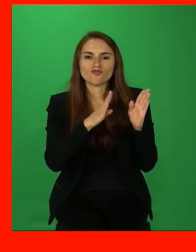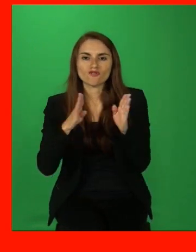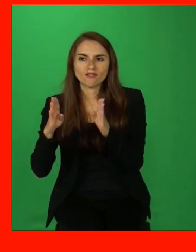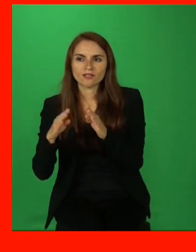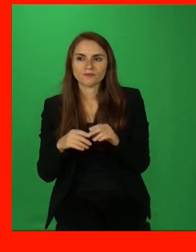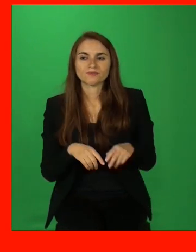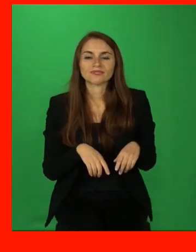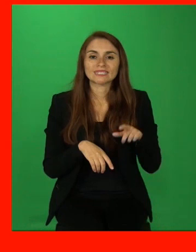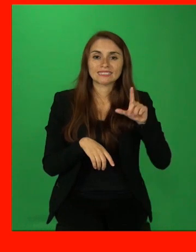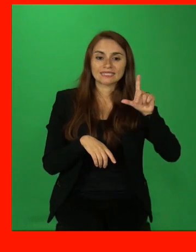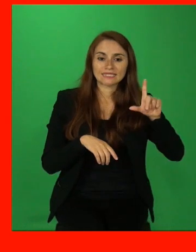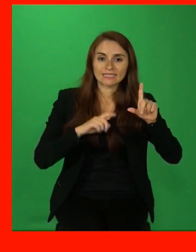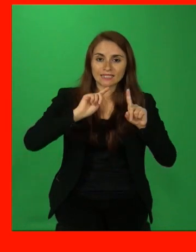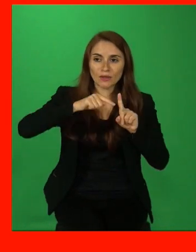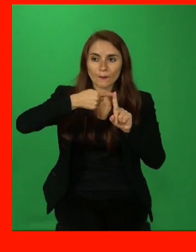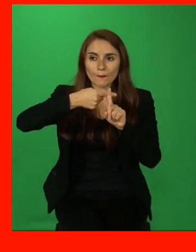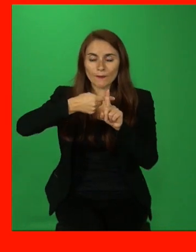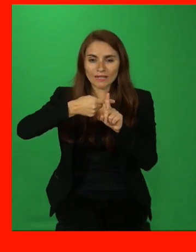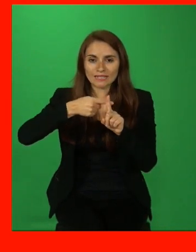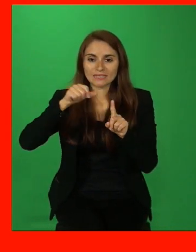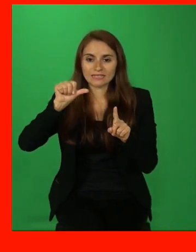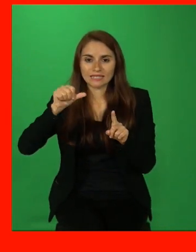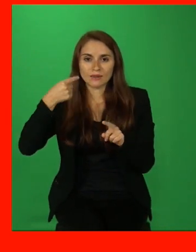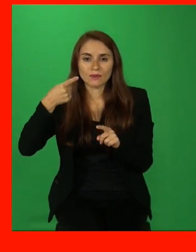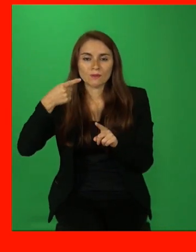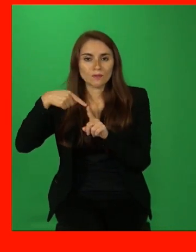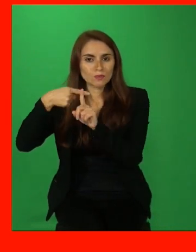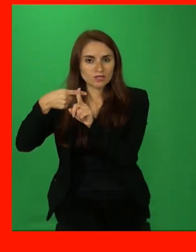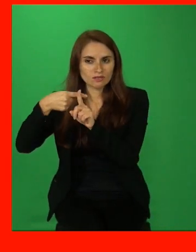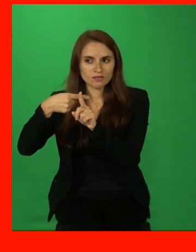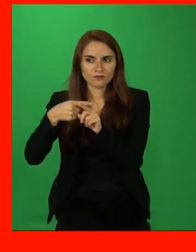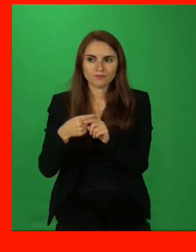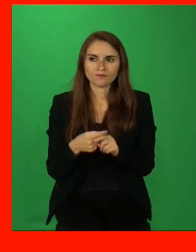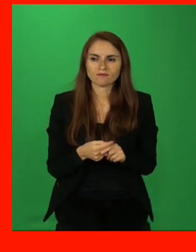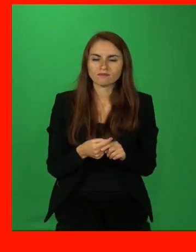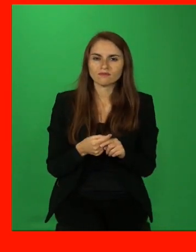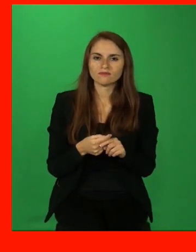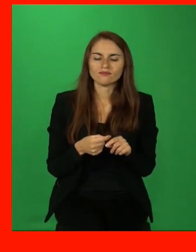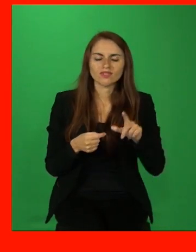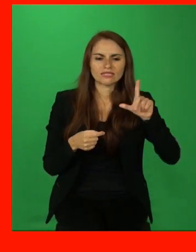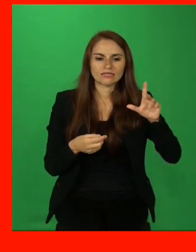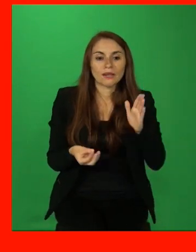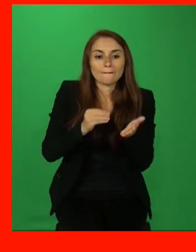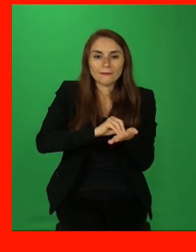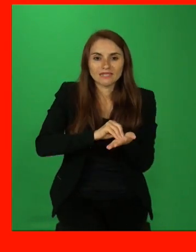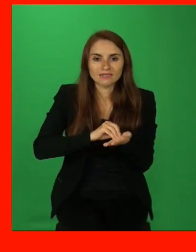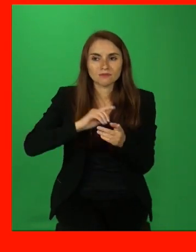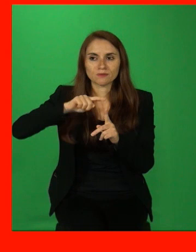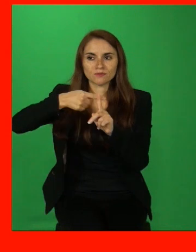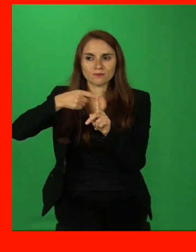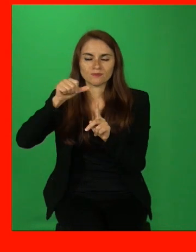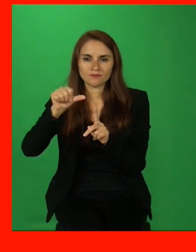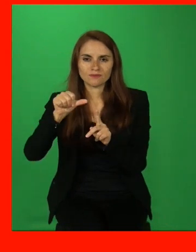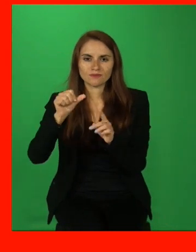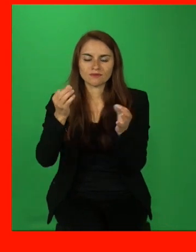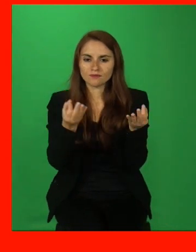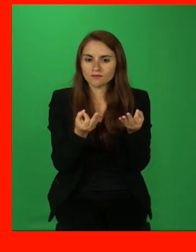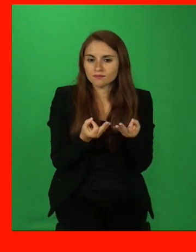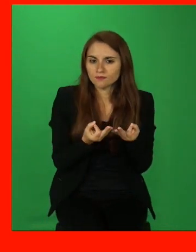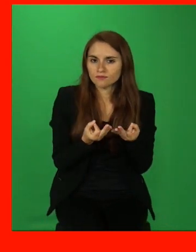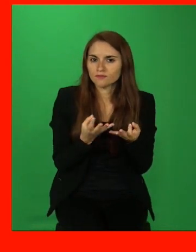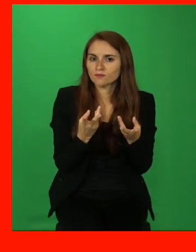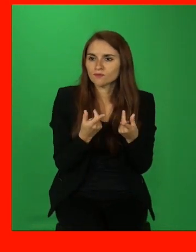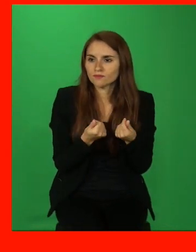7 + 6 positivo saldo más saldo saltó cuánto saldo te quedó